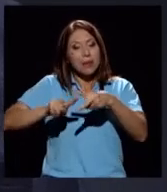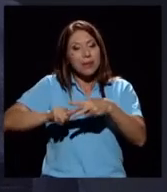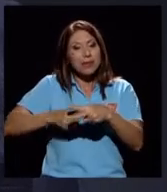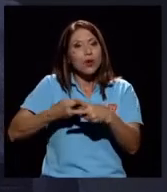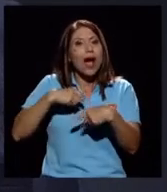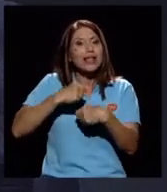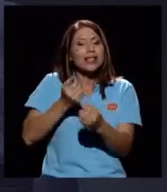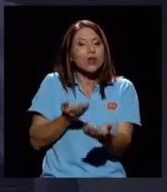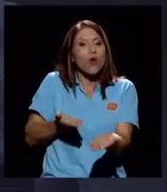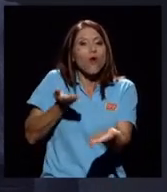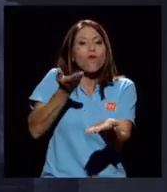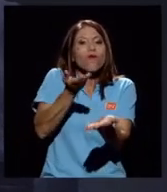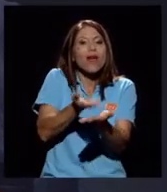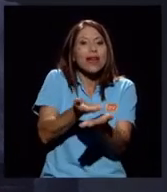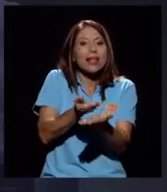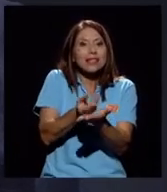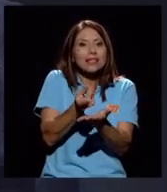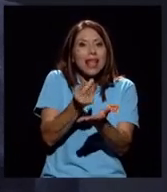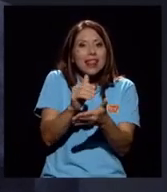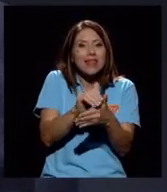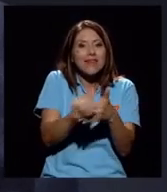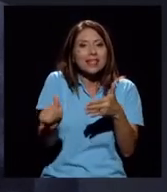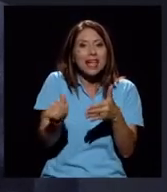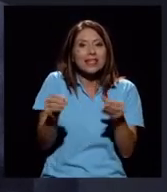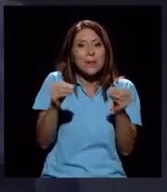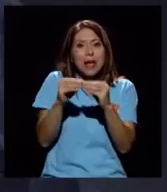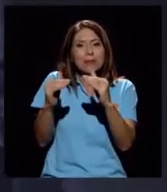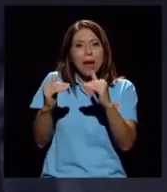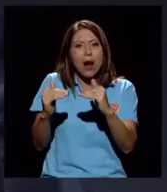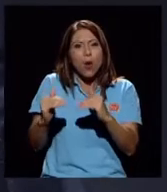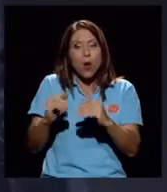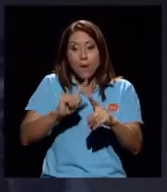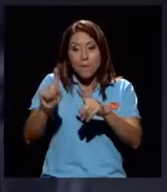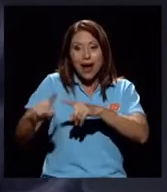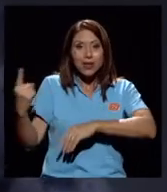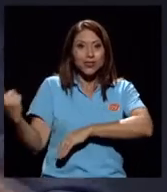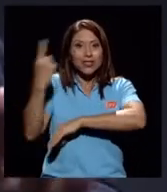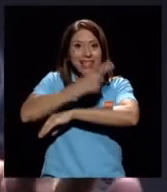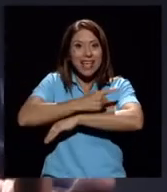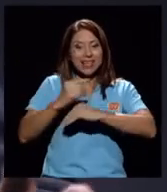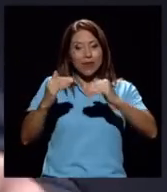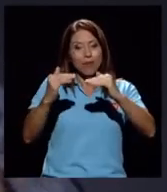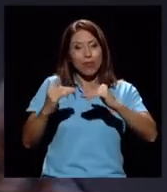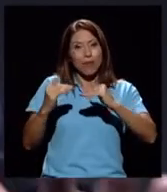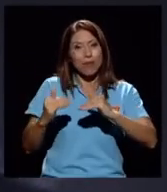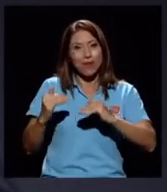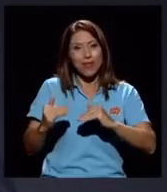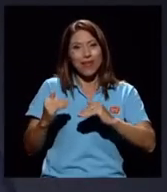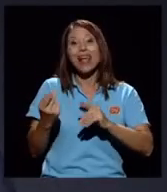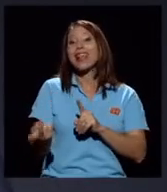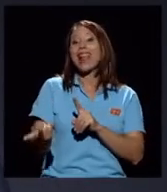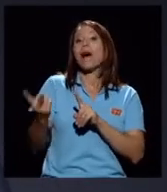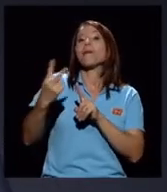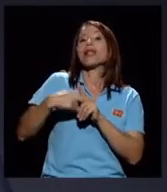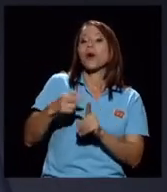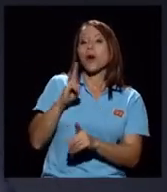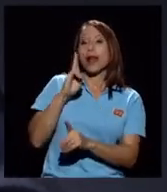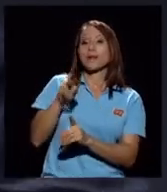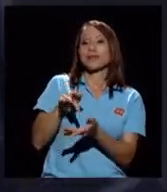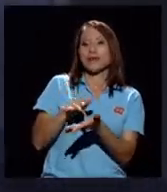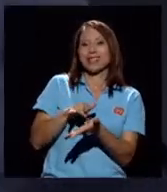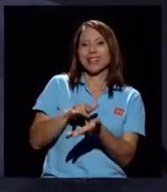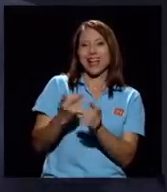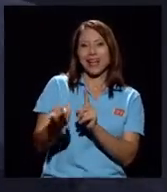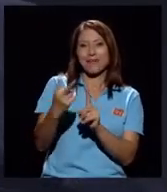y así durante varios días se lo trajo para abajo el tipo de cambio le aplicó la misma medicina que le aplicaban a él en verdad